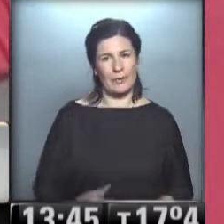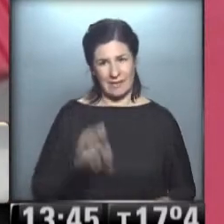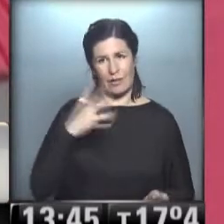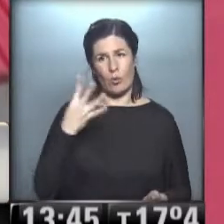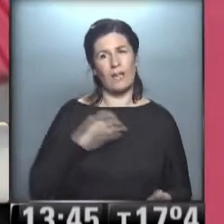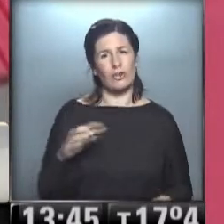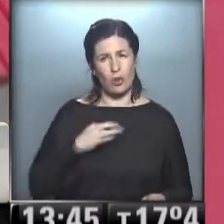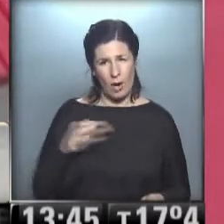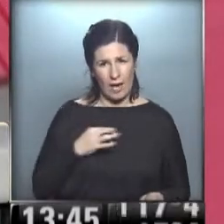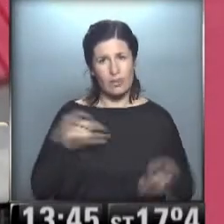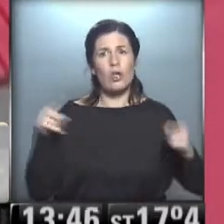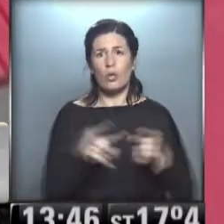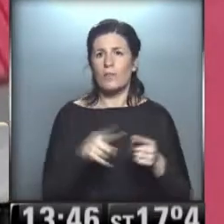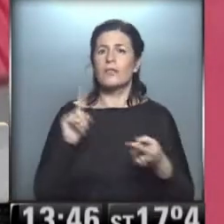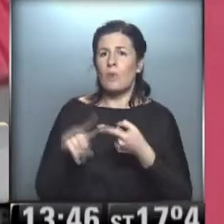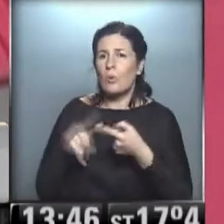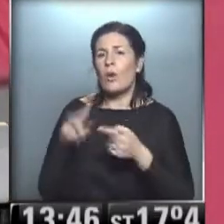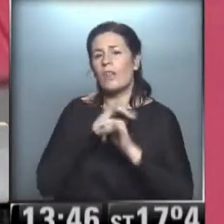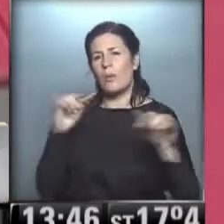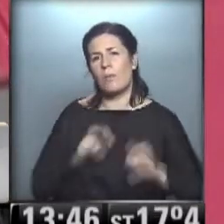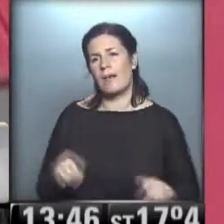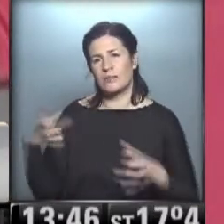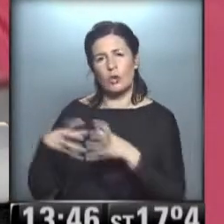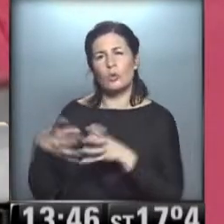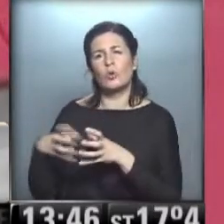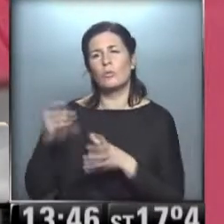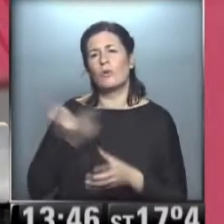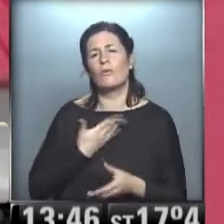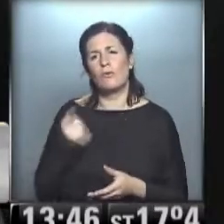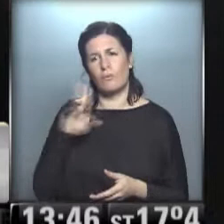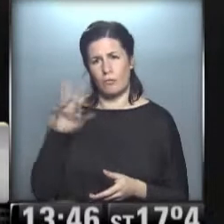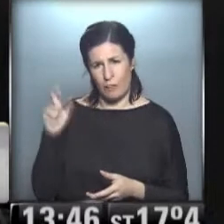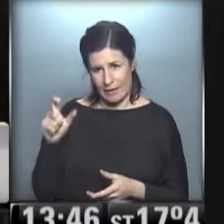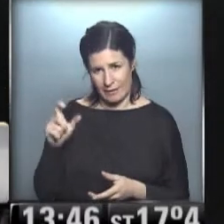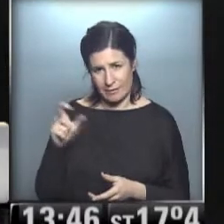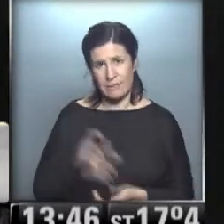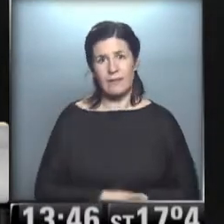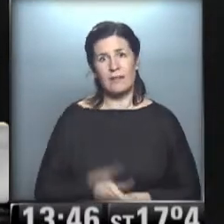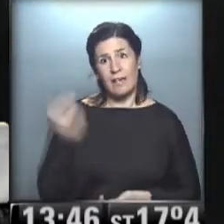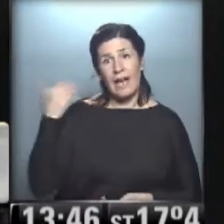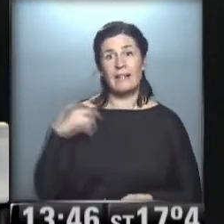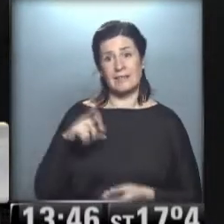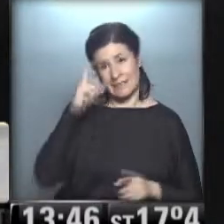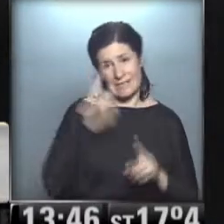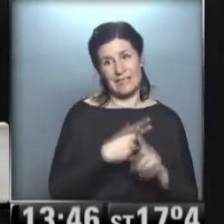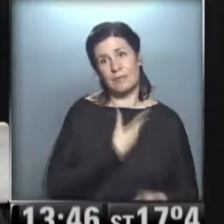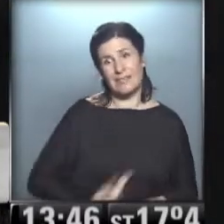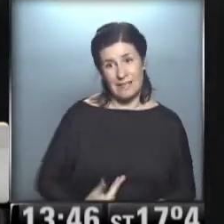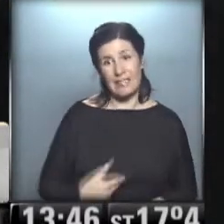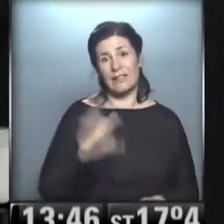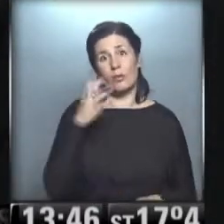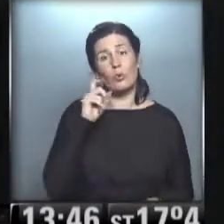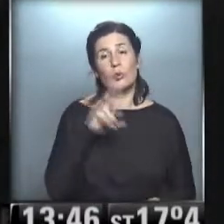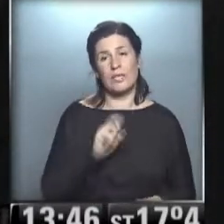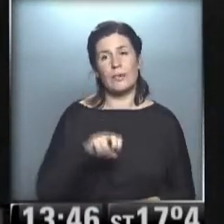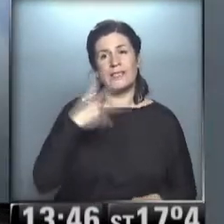profundizar los acuerdos de paz con la guerrilla de las FARC, que le permitieron derrotar al candidato del exmandatario Álvaro Uribe en la segunda vuelta electoral del